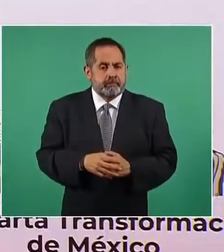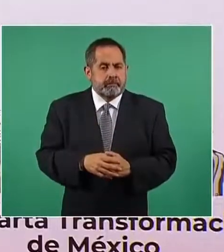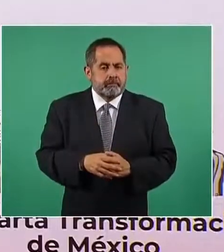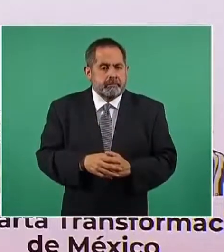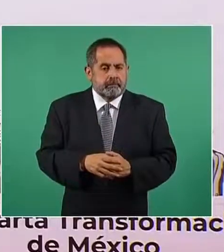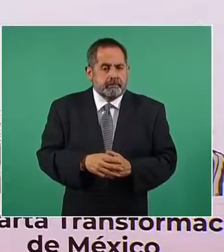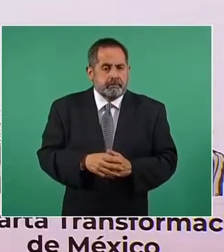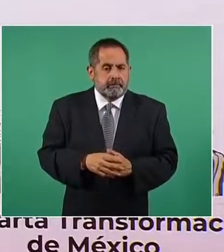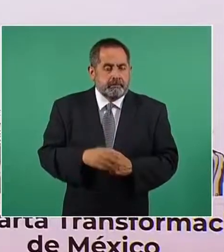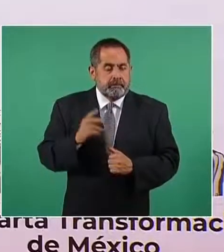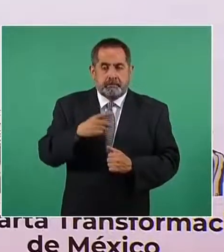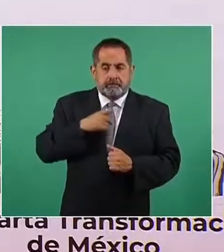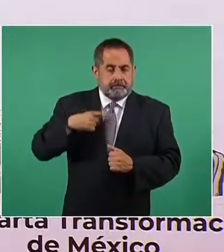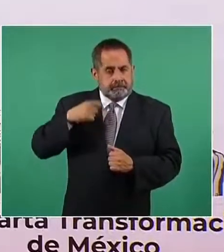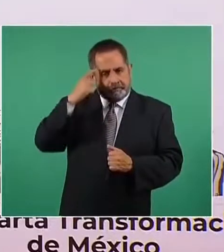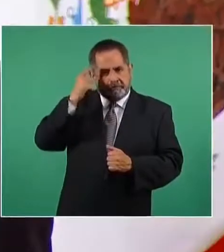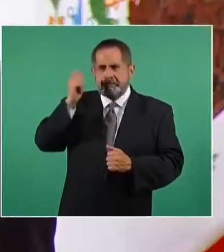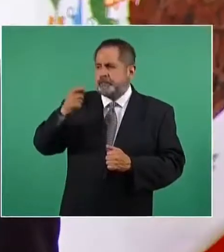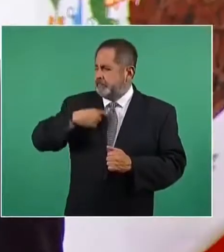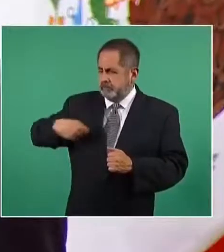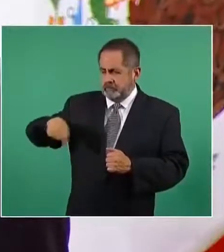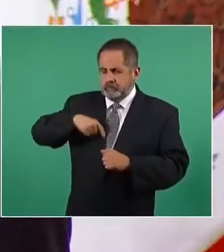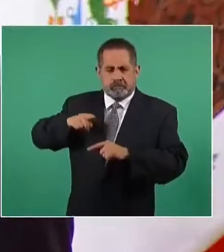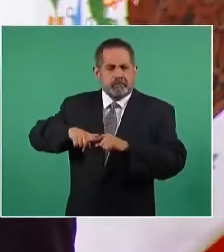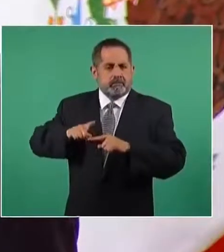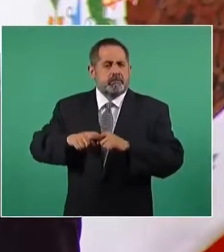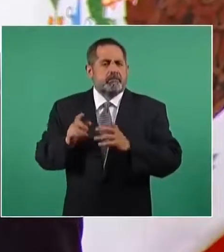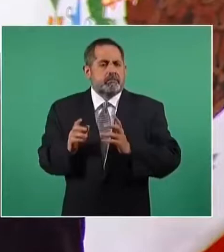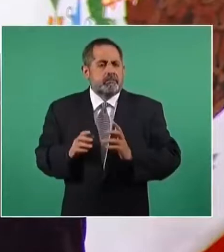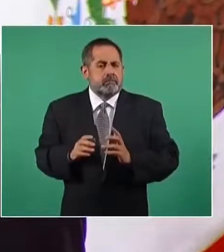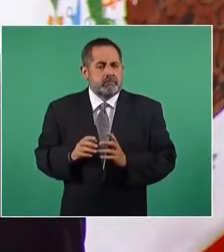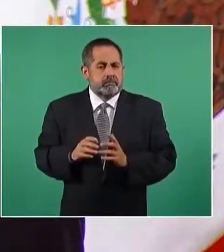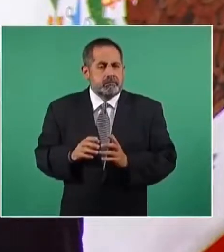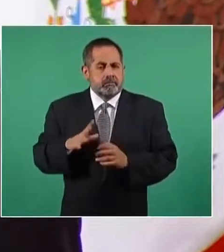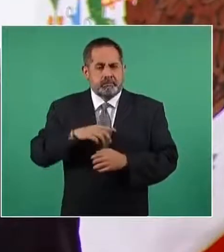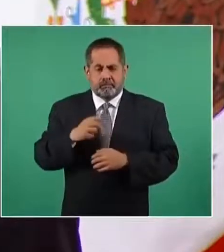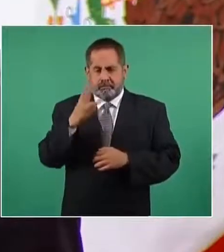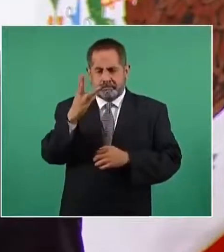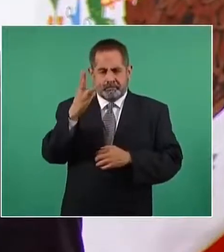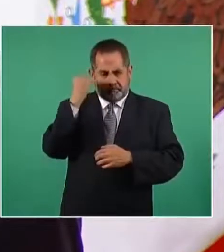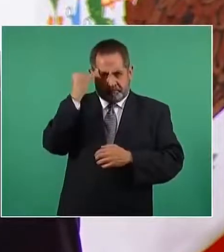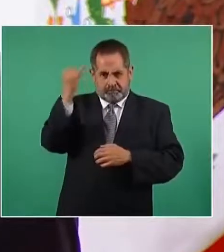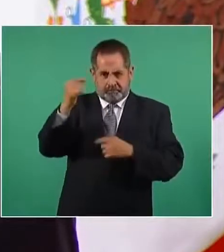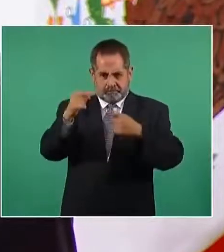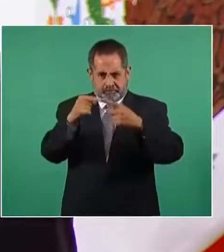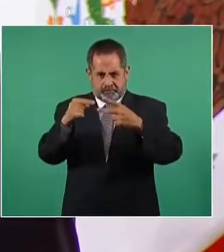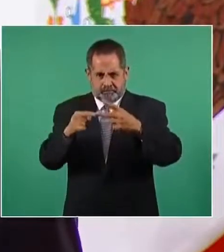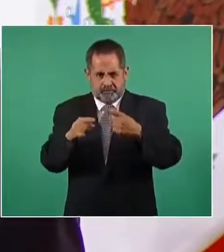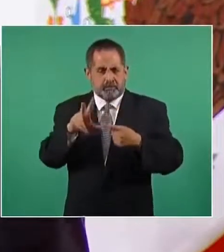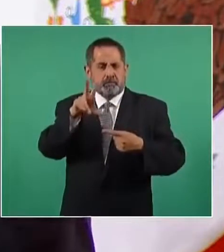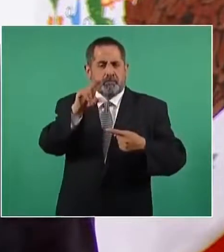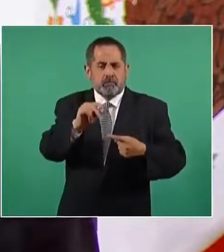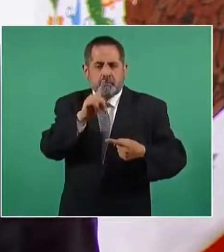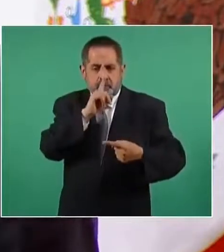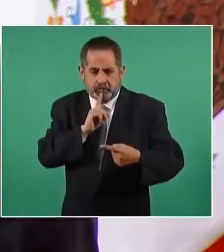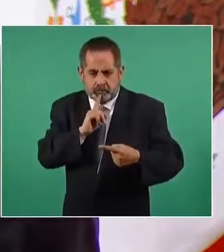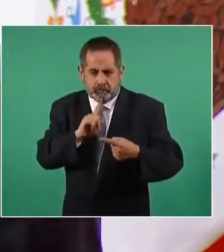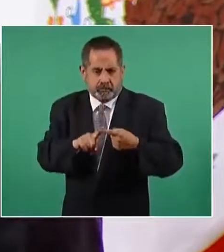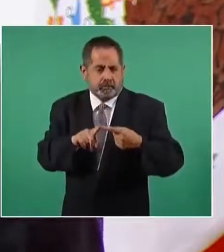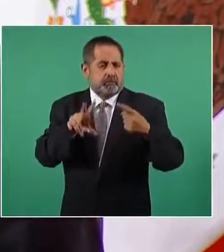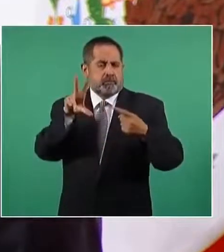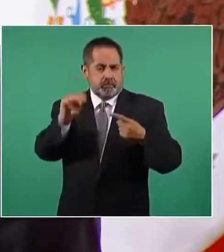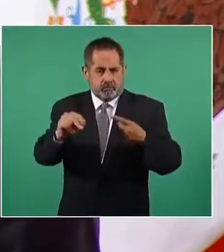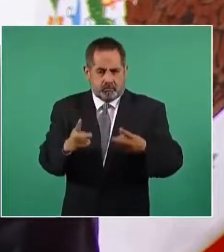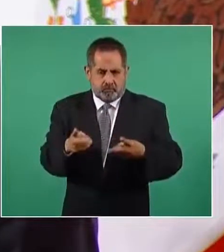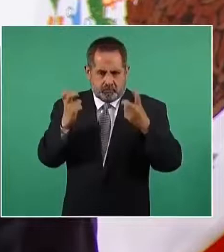Pero estamos en esa posibilidad de echar para abajo la 4T